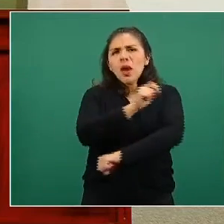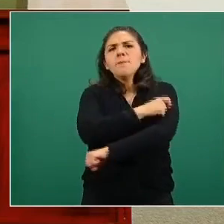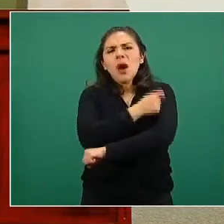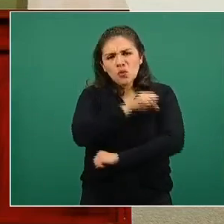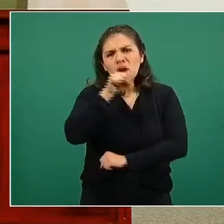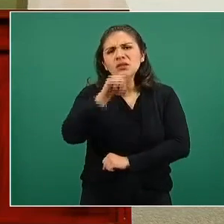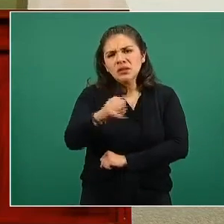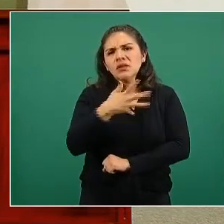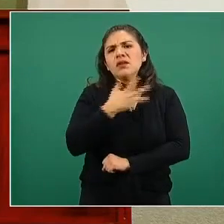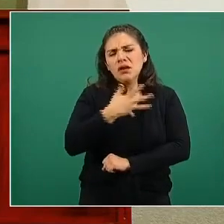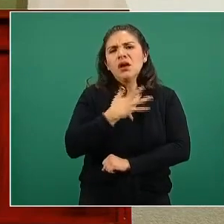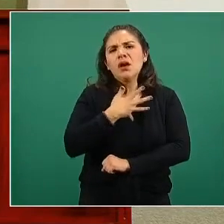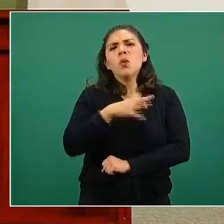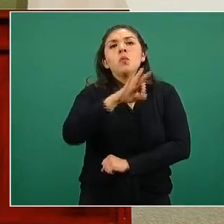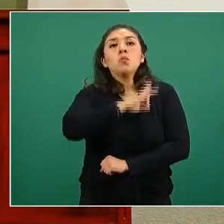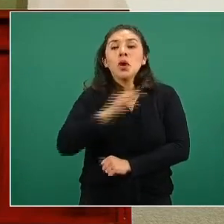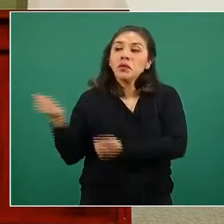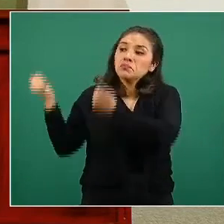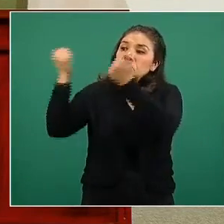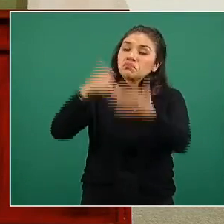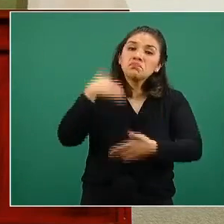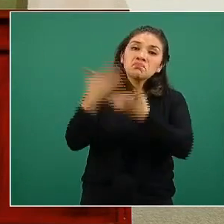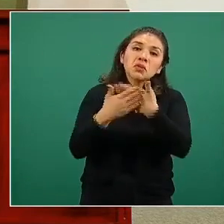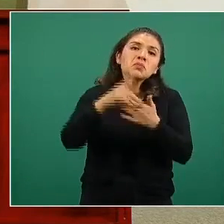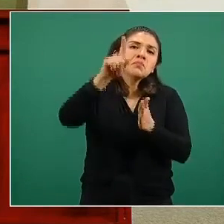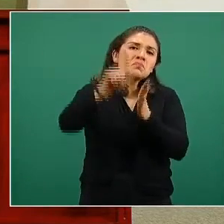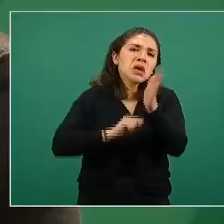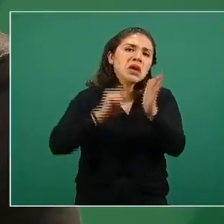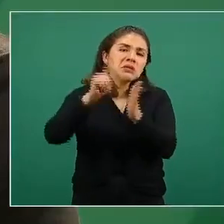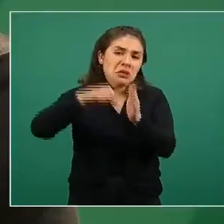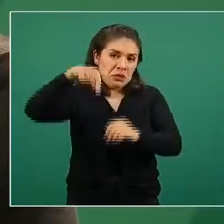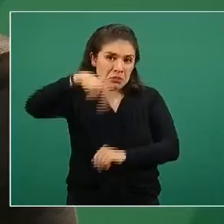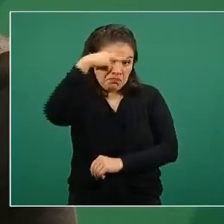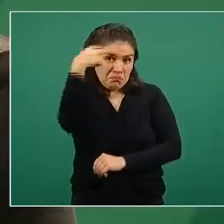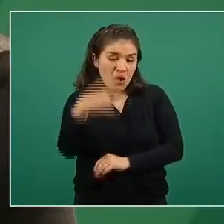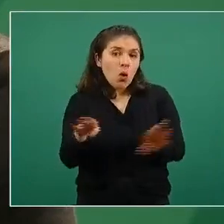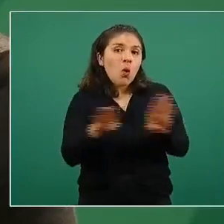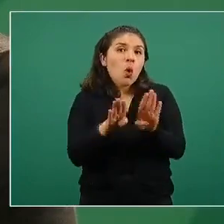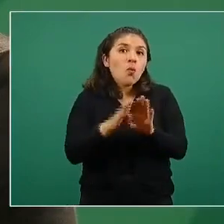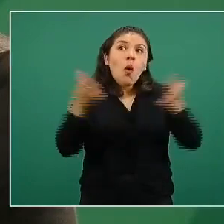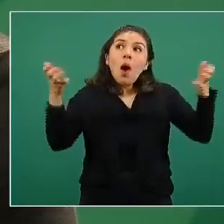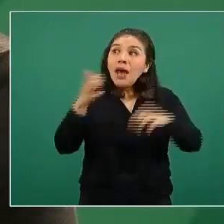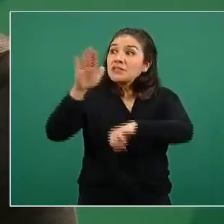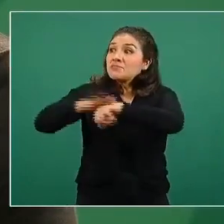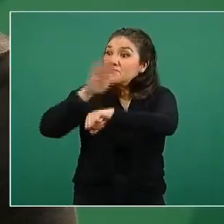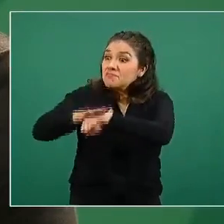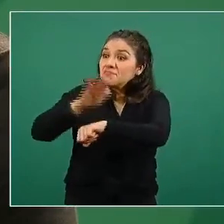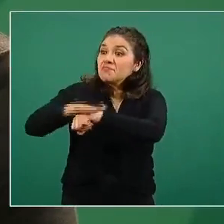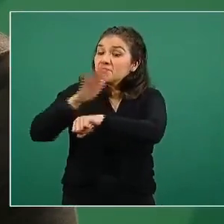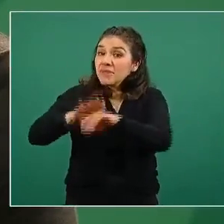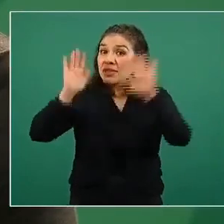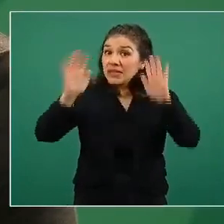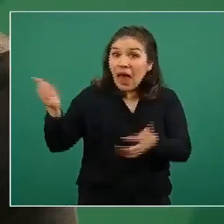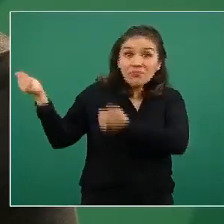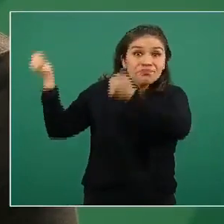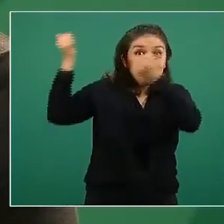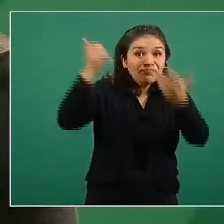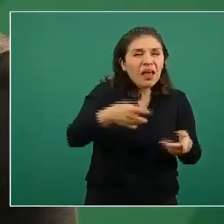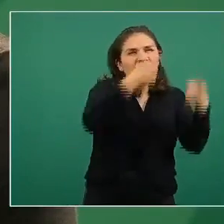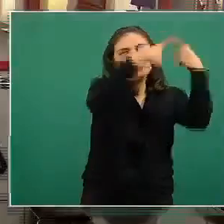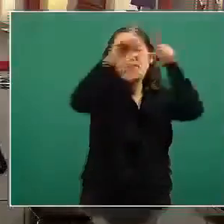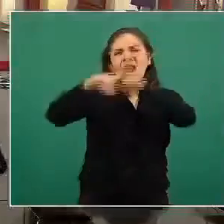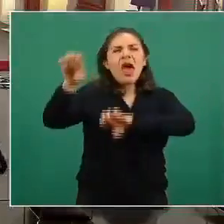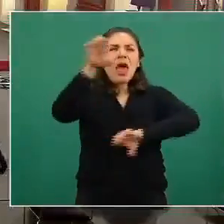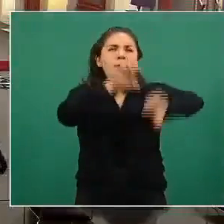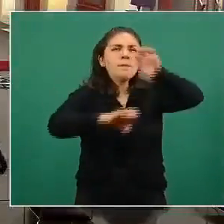que pues probablemente podrán estar llegando en los siguientes meses a México en la medida que se vayan logrando y liberando por las diferentes agencias,